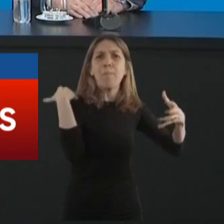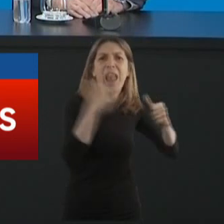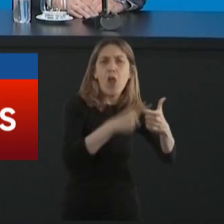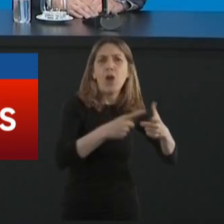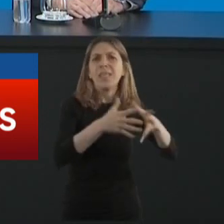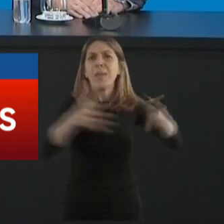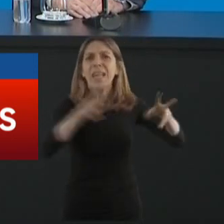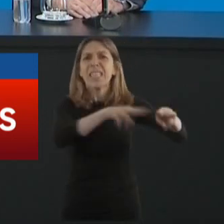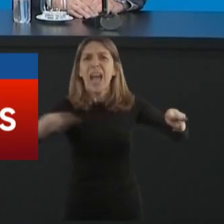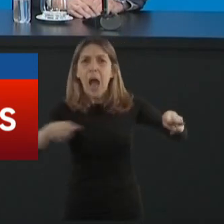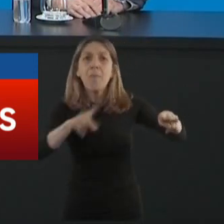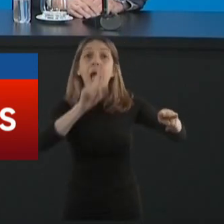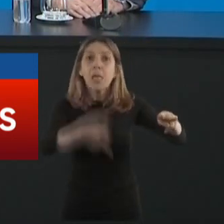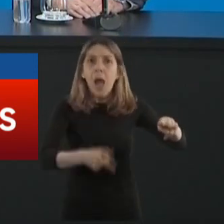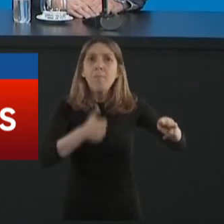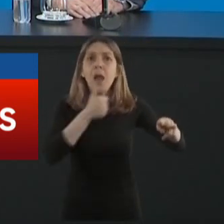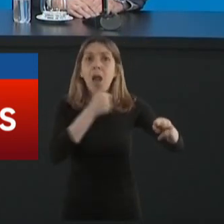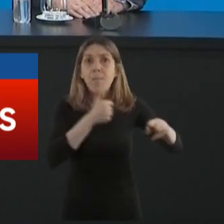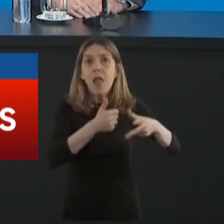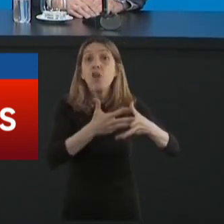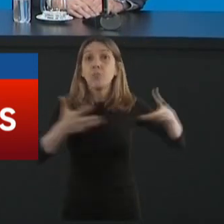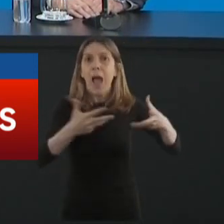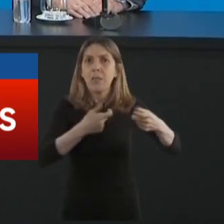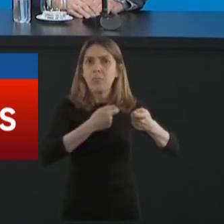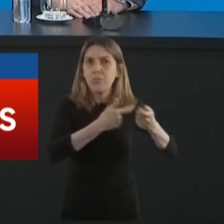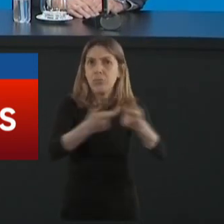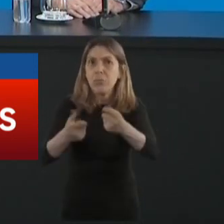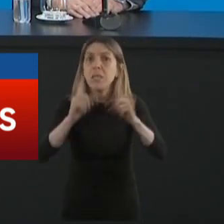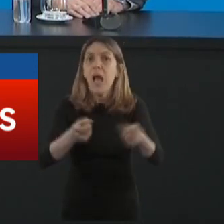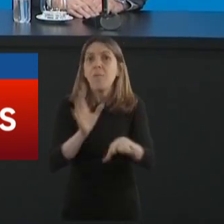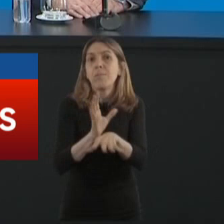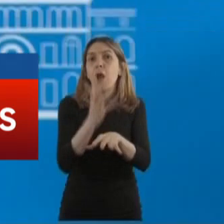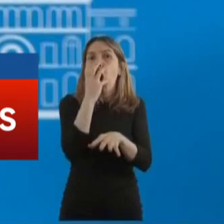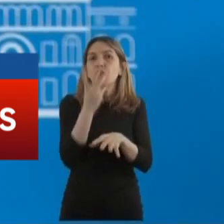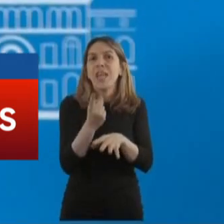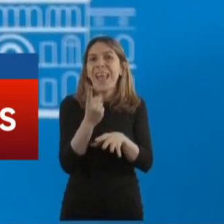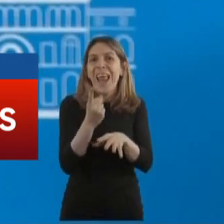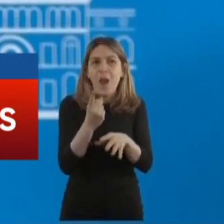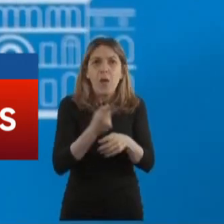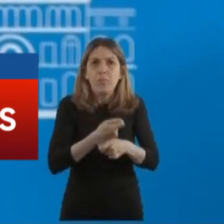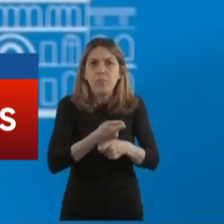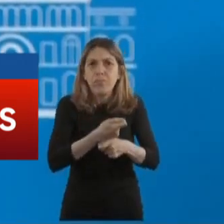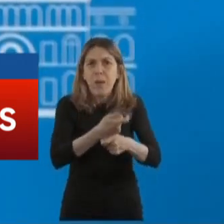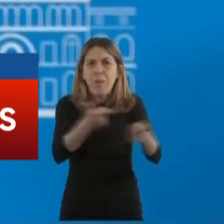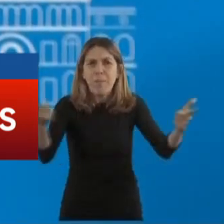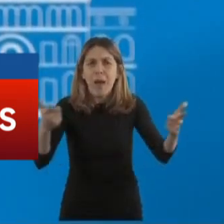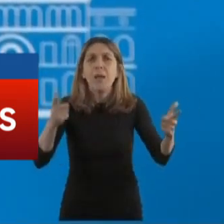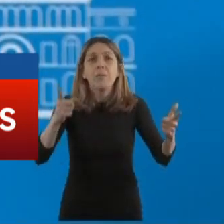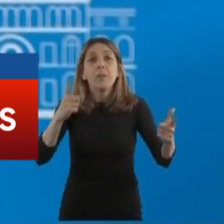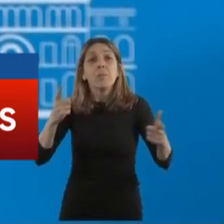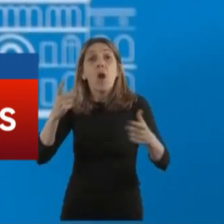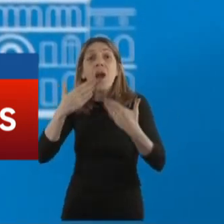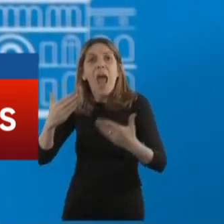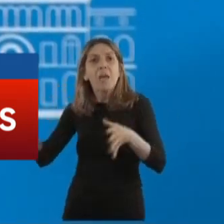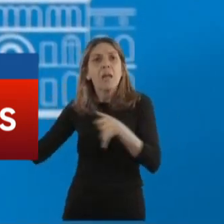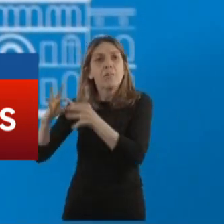sino tampoco faltaran medicamentos y tampoco faltara oxígeno, en un trabajo grande con la industria farmacéutica,